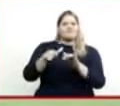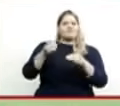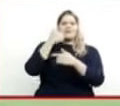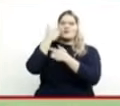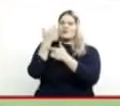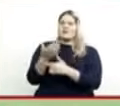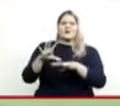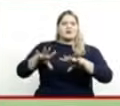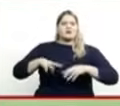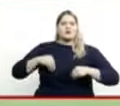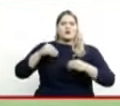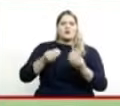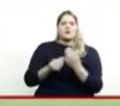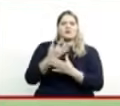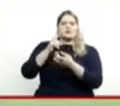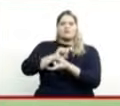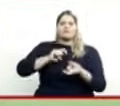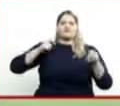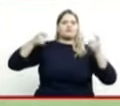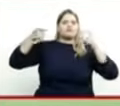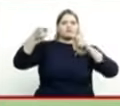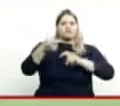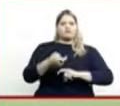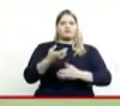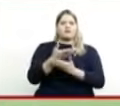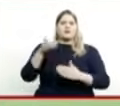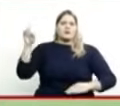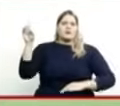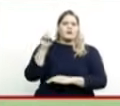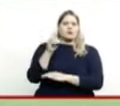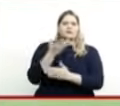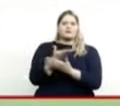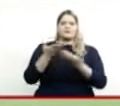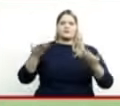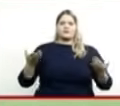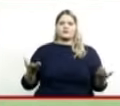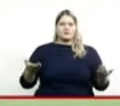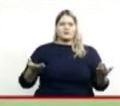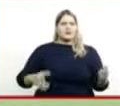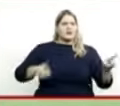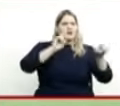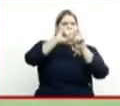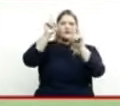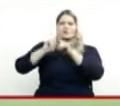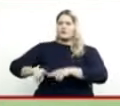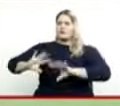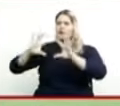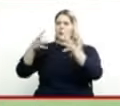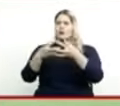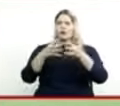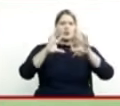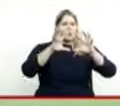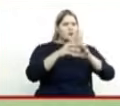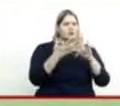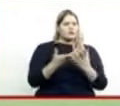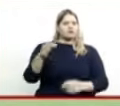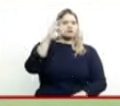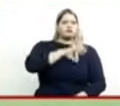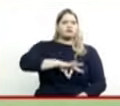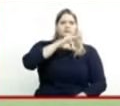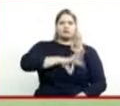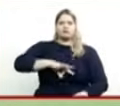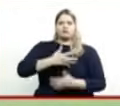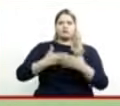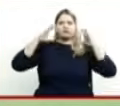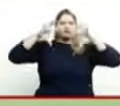los cambios democráticos. Los grupos que fueron favorecidos con la corrupción e impunidad a través